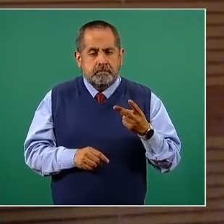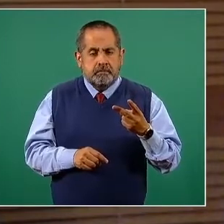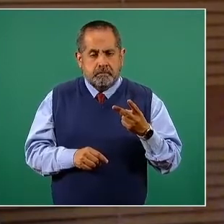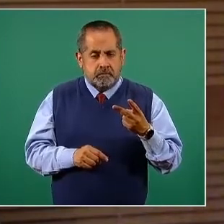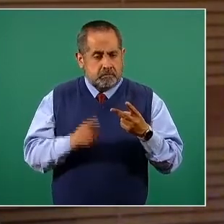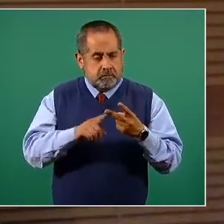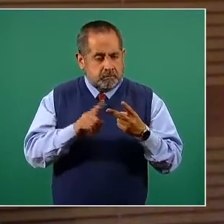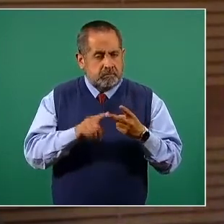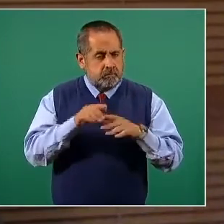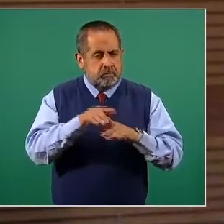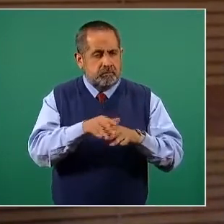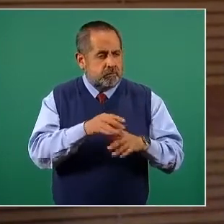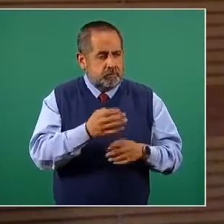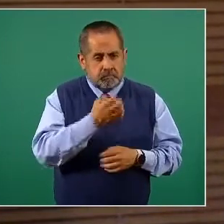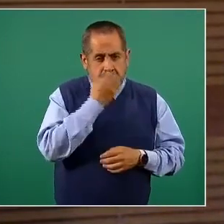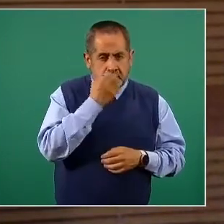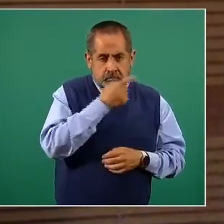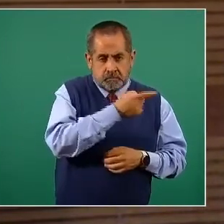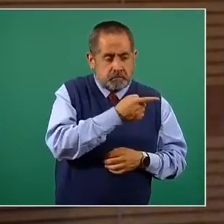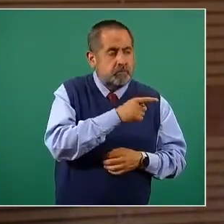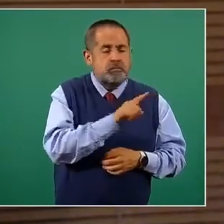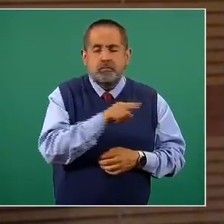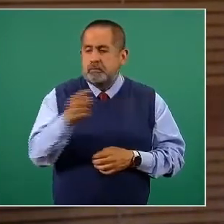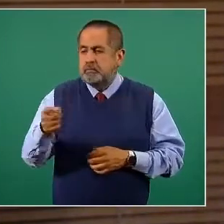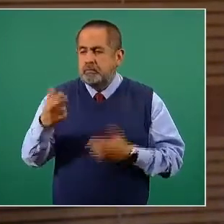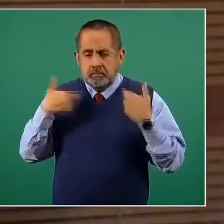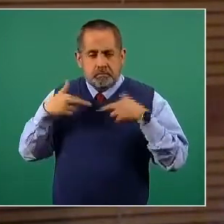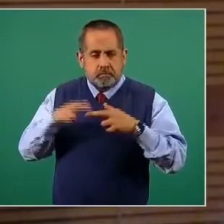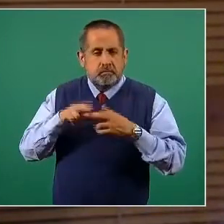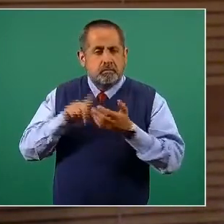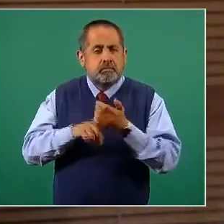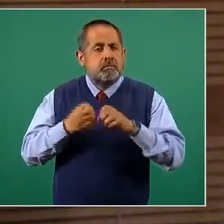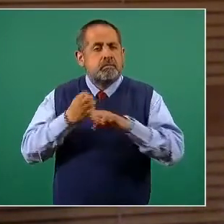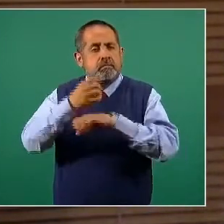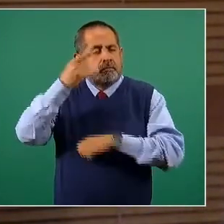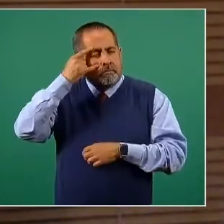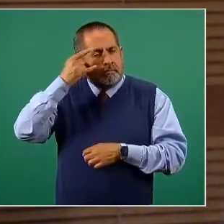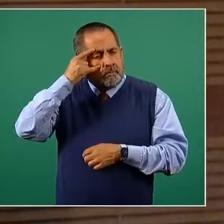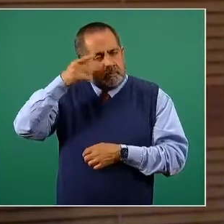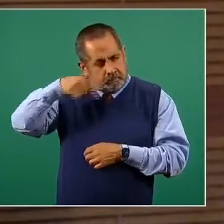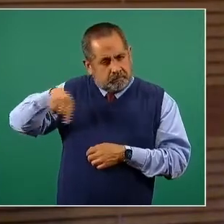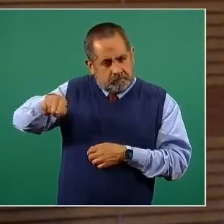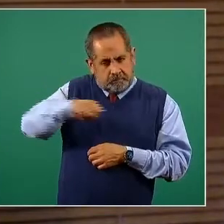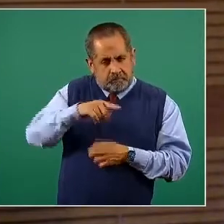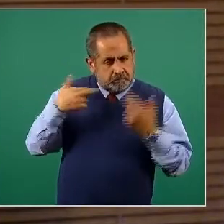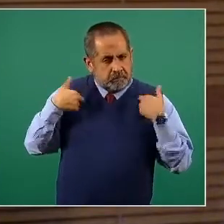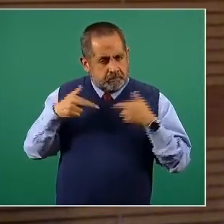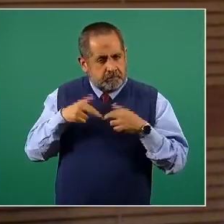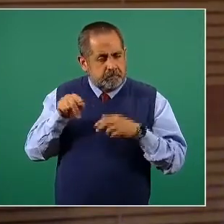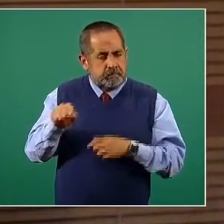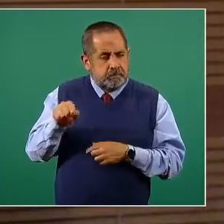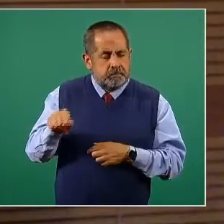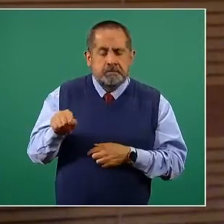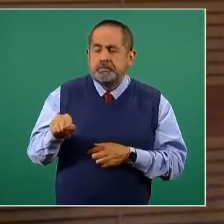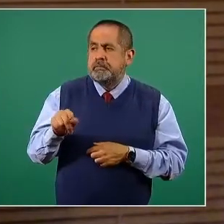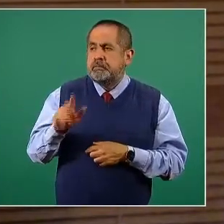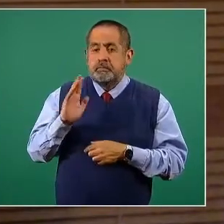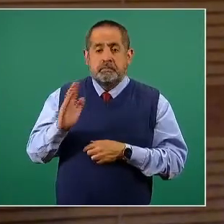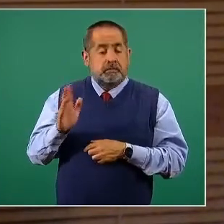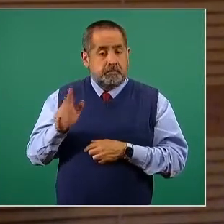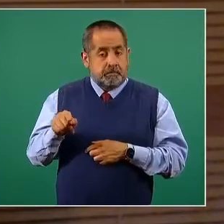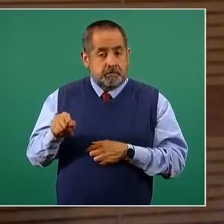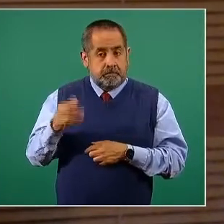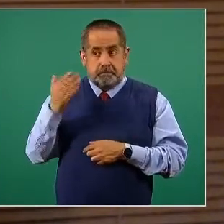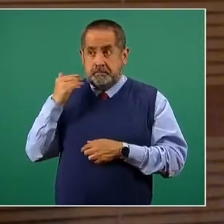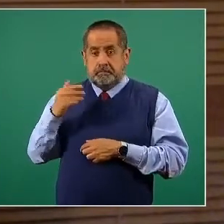el sector educativo, los maestros y maestras en el estado de Campeche. Justo ahora que llegó